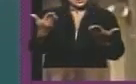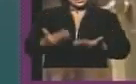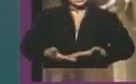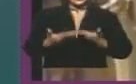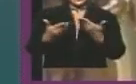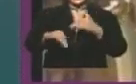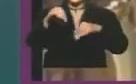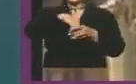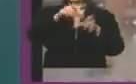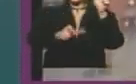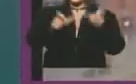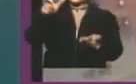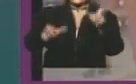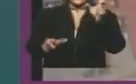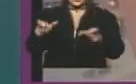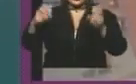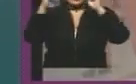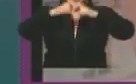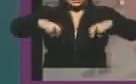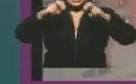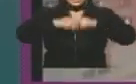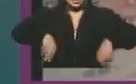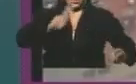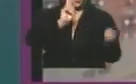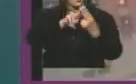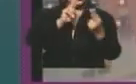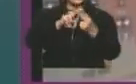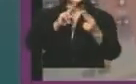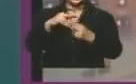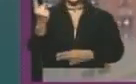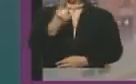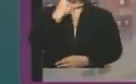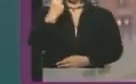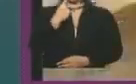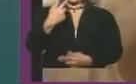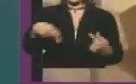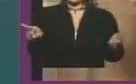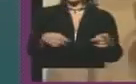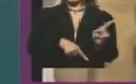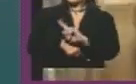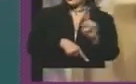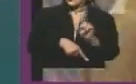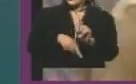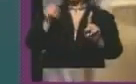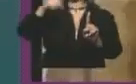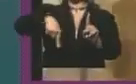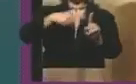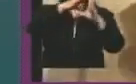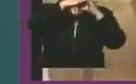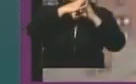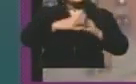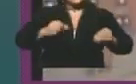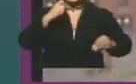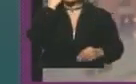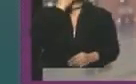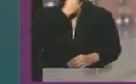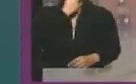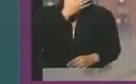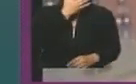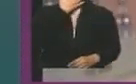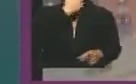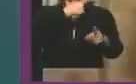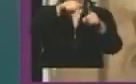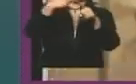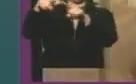iguales, te invitamos a investigar y conocer no solo nuestra música, sino todas nuestras hermosas y variadas